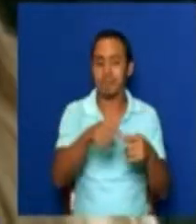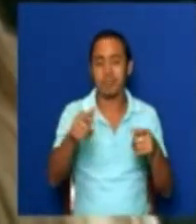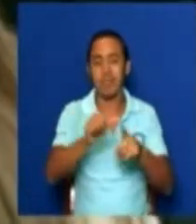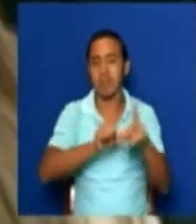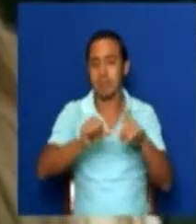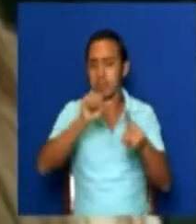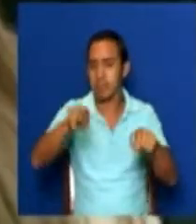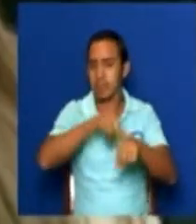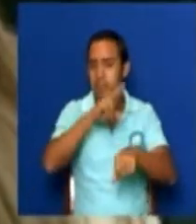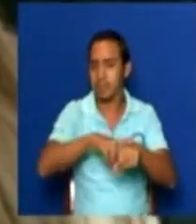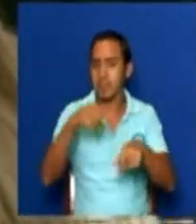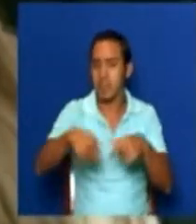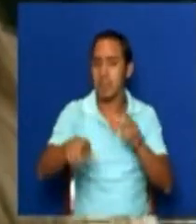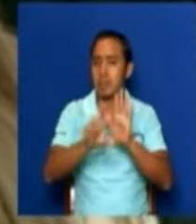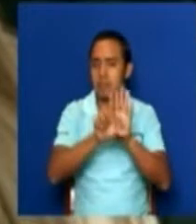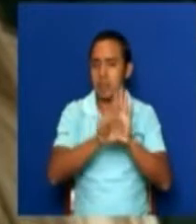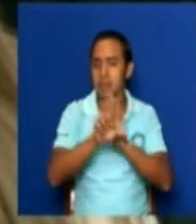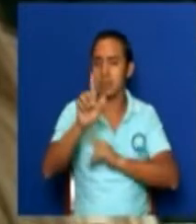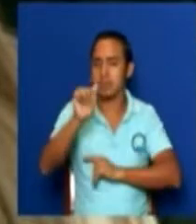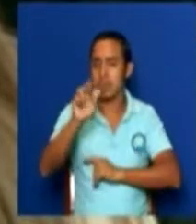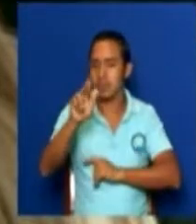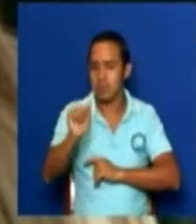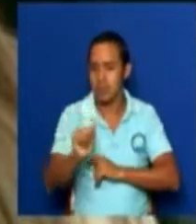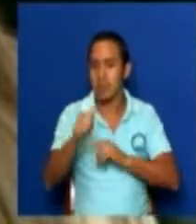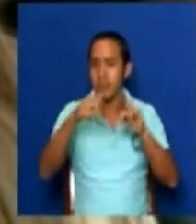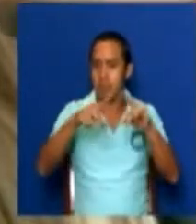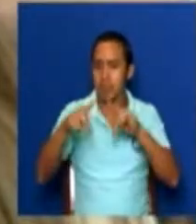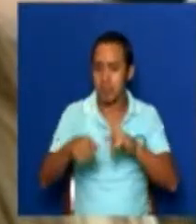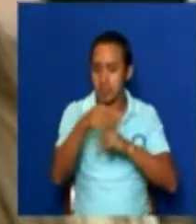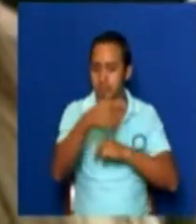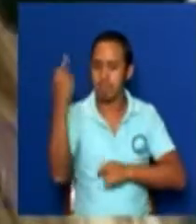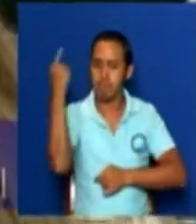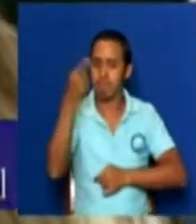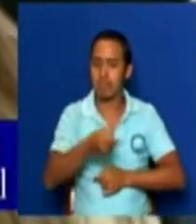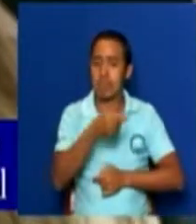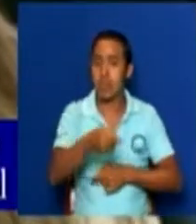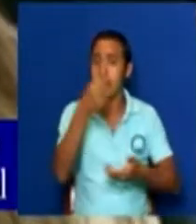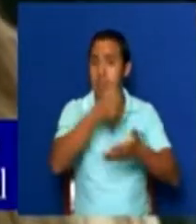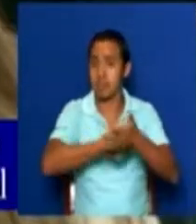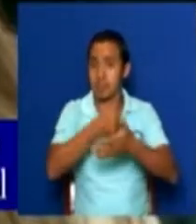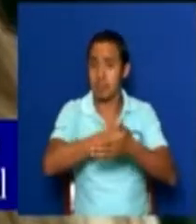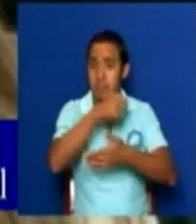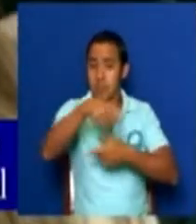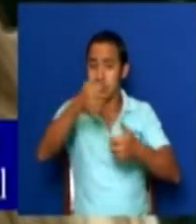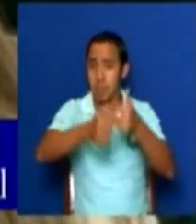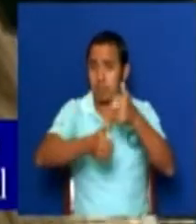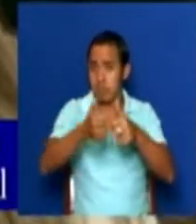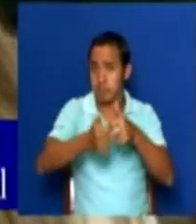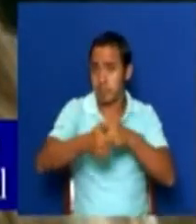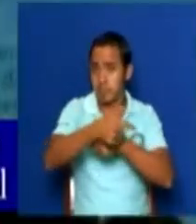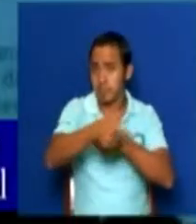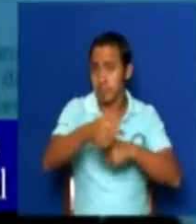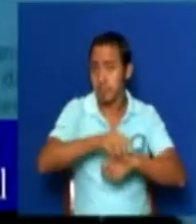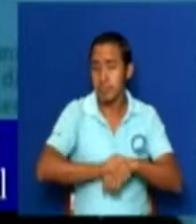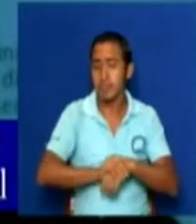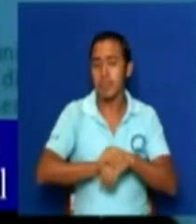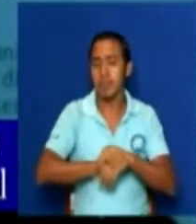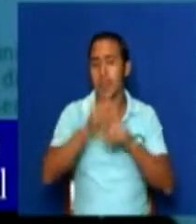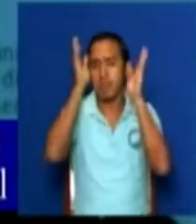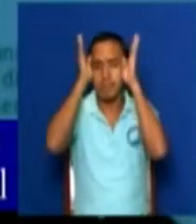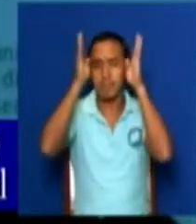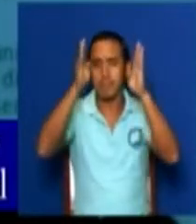la ley de trata de personas para penalizarla, para luchar contra ese flagelo. Mantenemos un